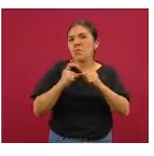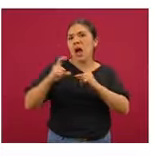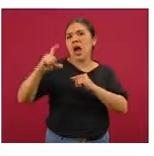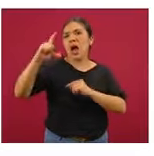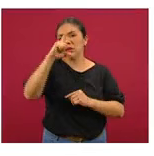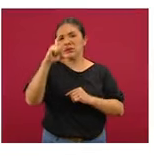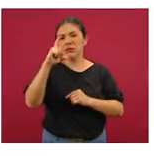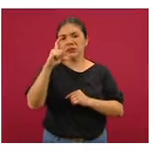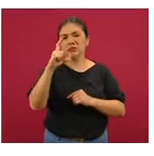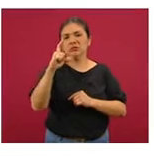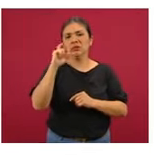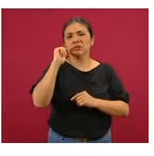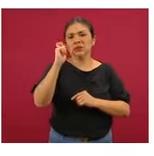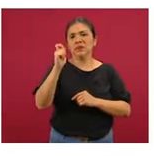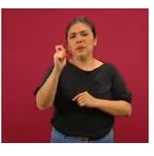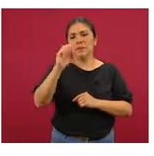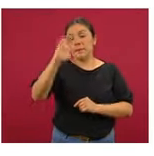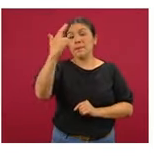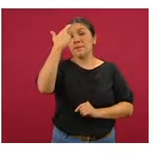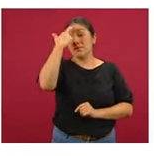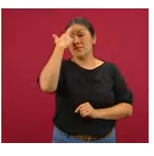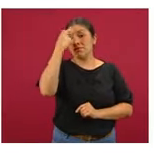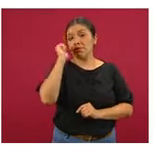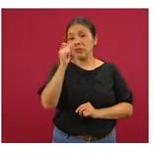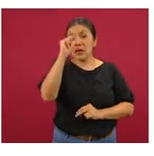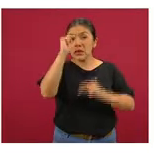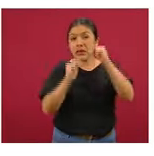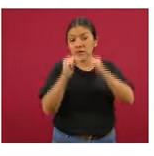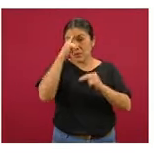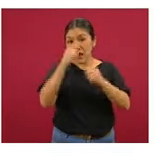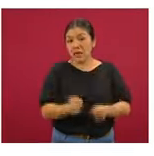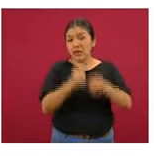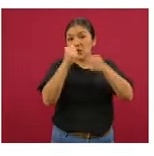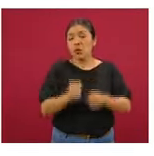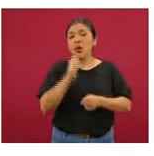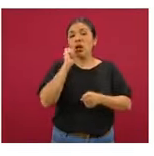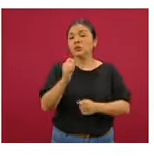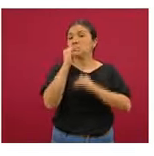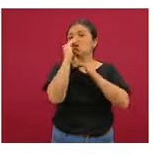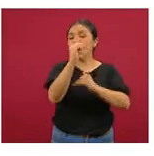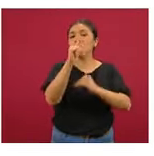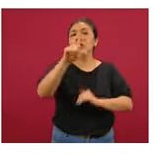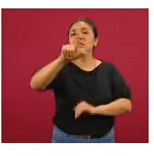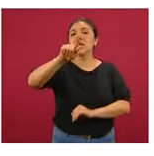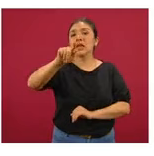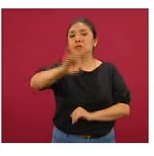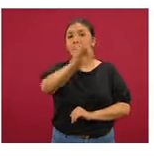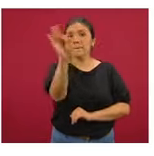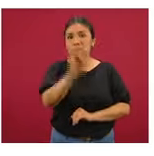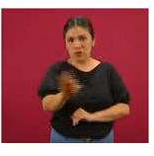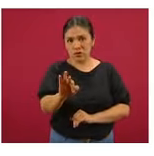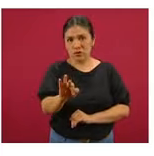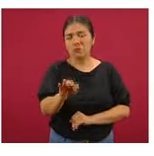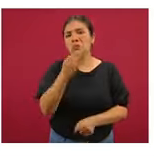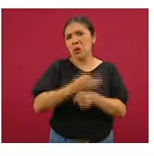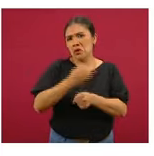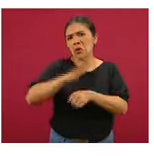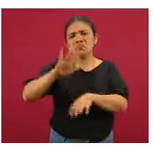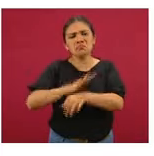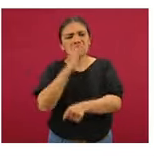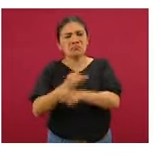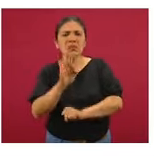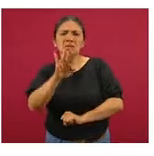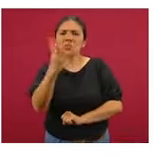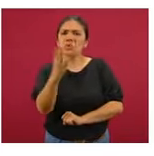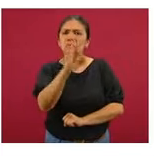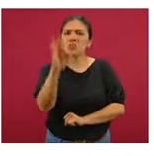del 50%. Recordemos que el nivel de seguridad es hasta al 70%, entonces estar en un 54%